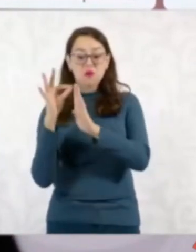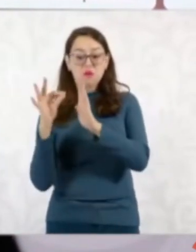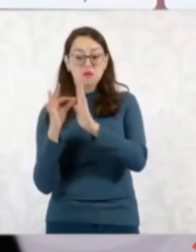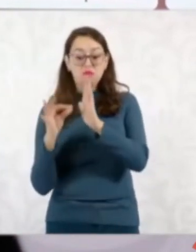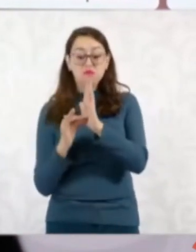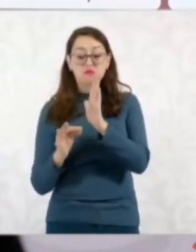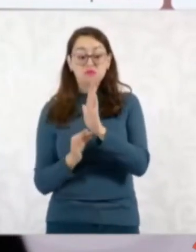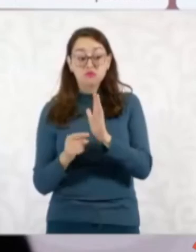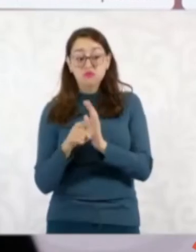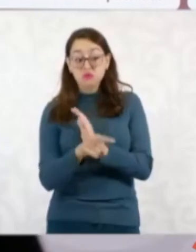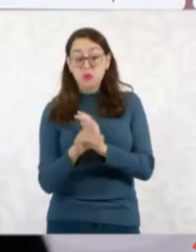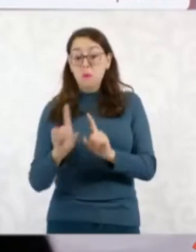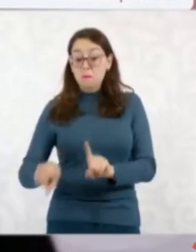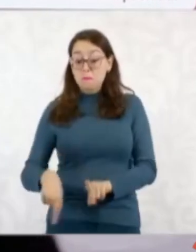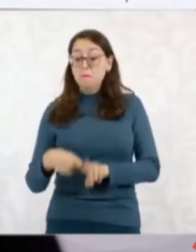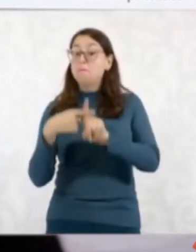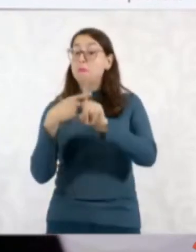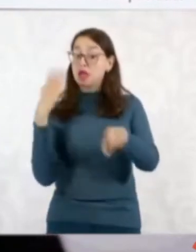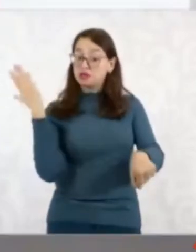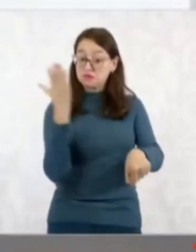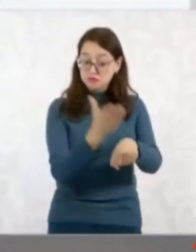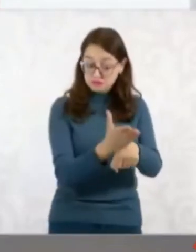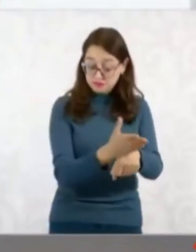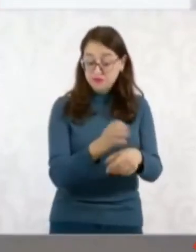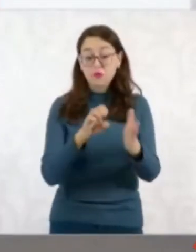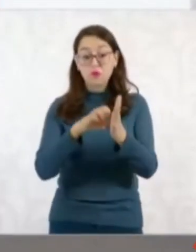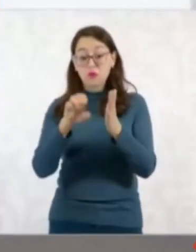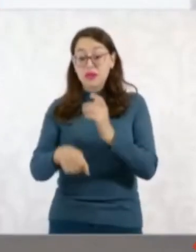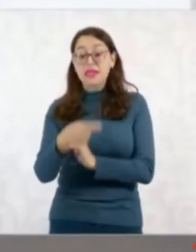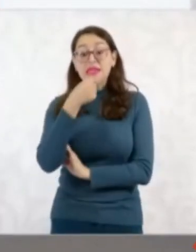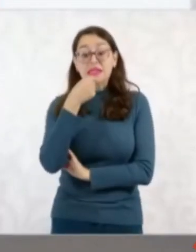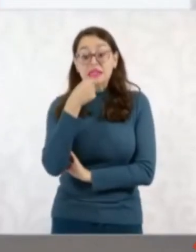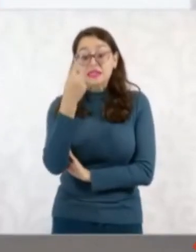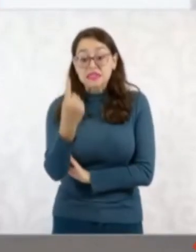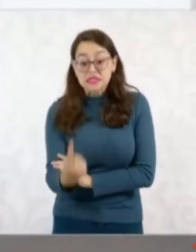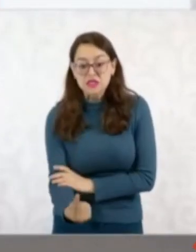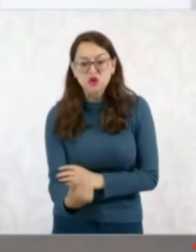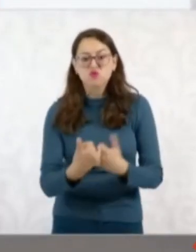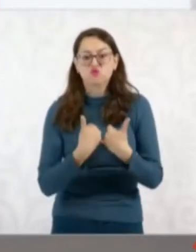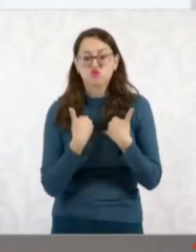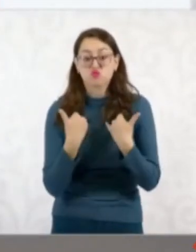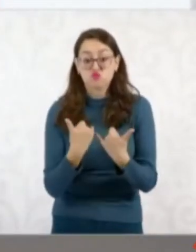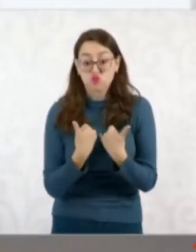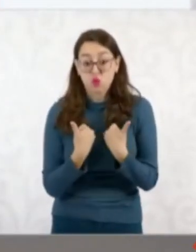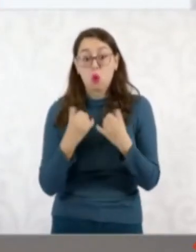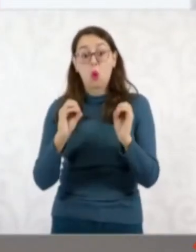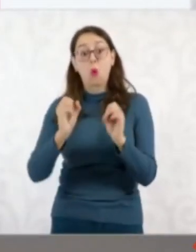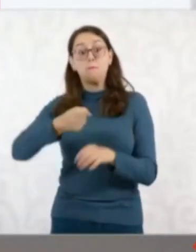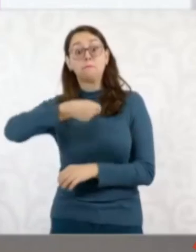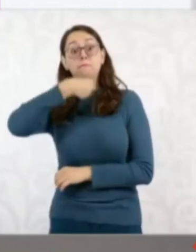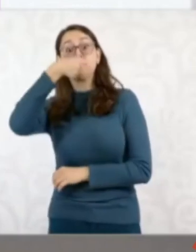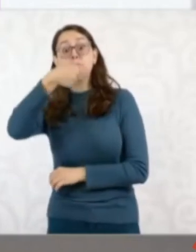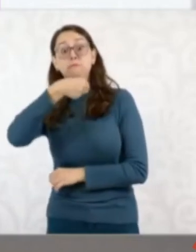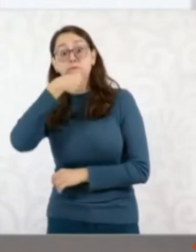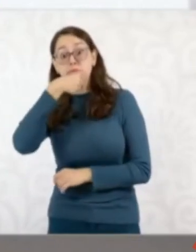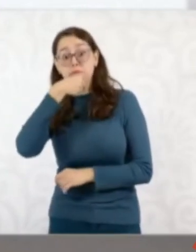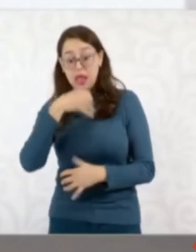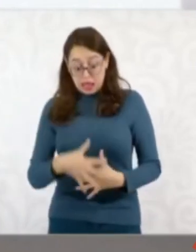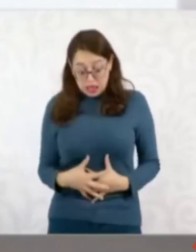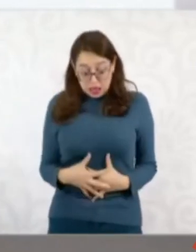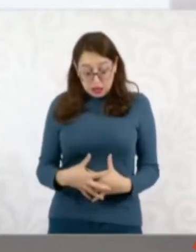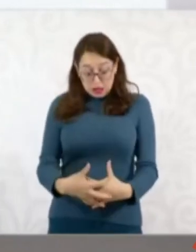otras, cuando la víctima sea niña, adolescente o adulta mayor, esté embarazada o viva con